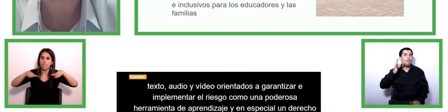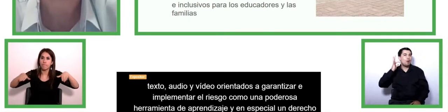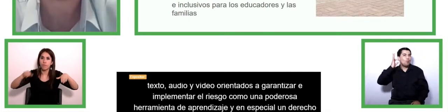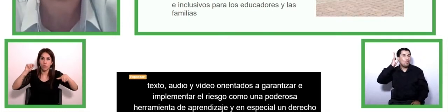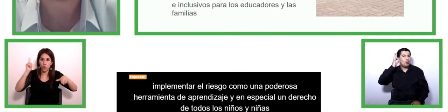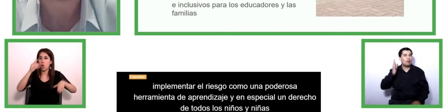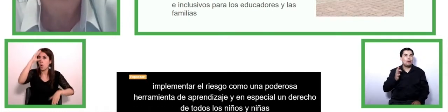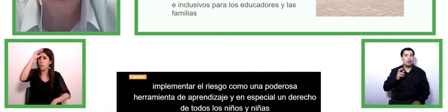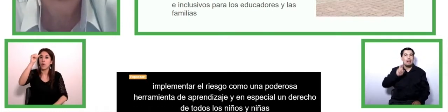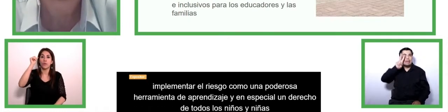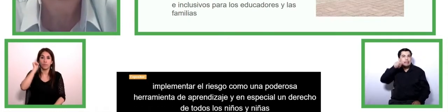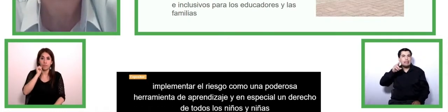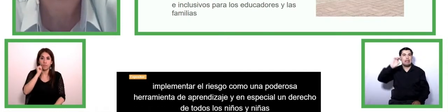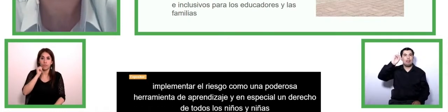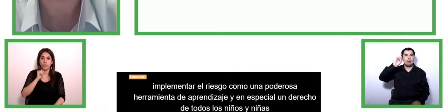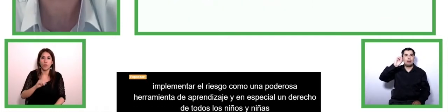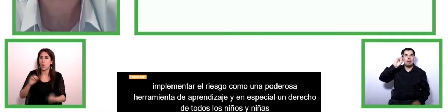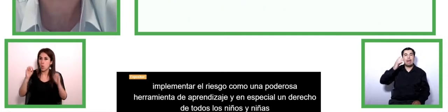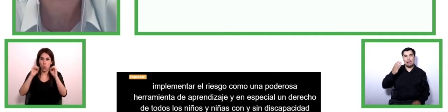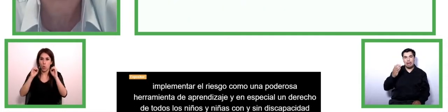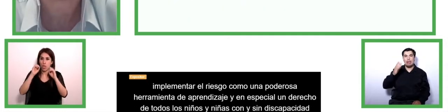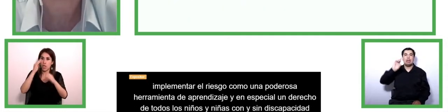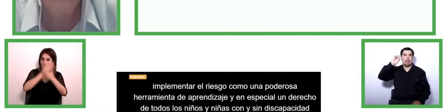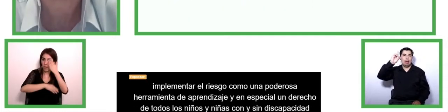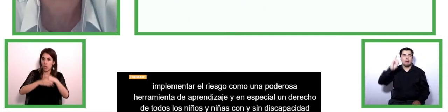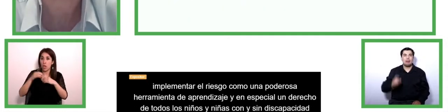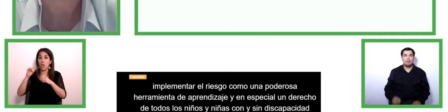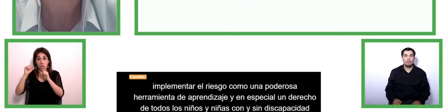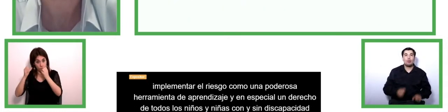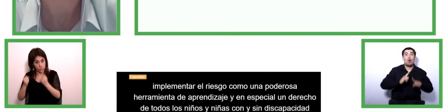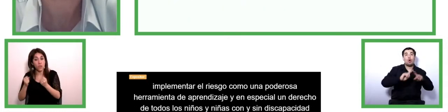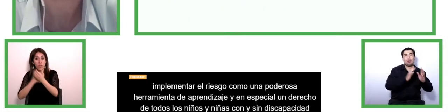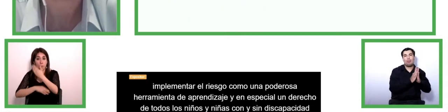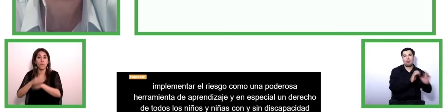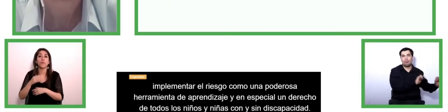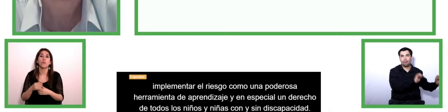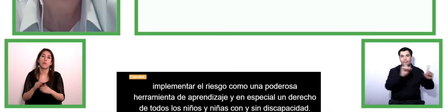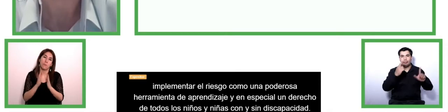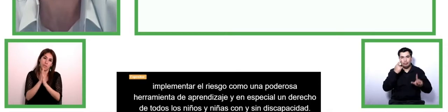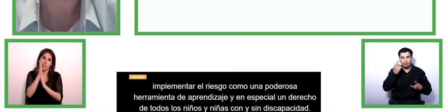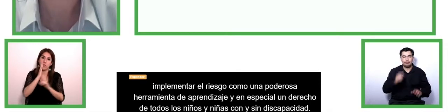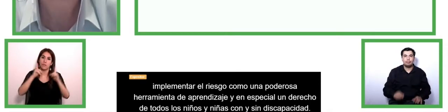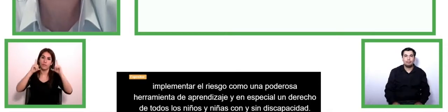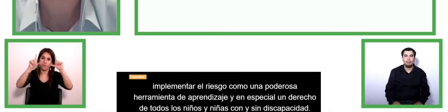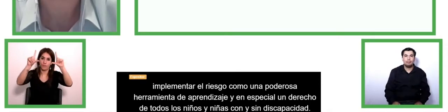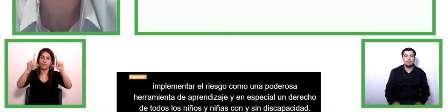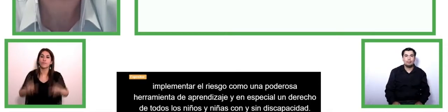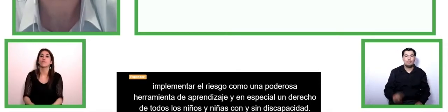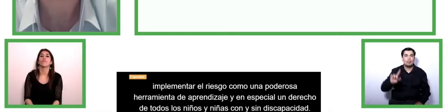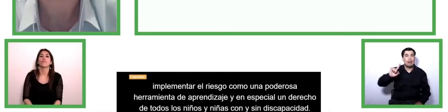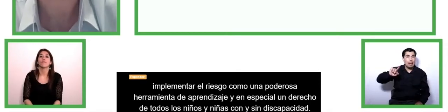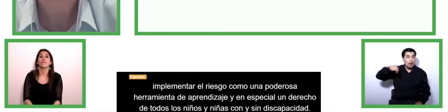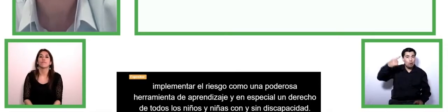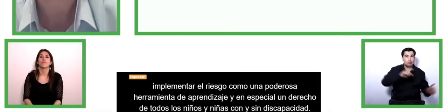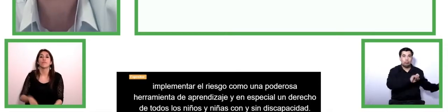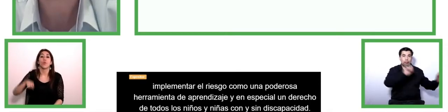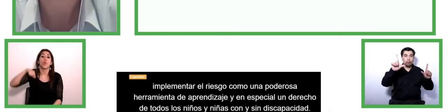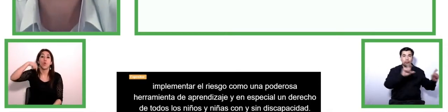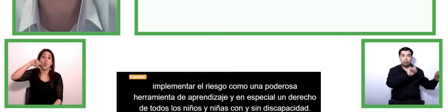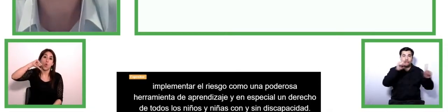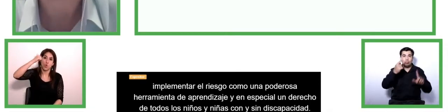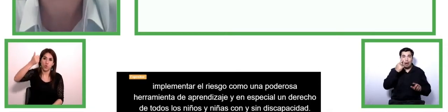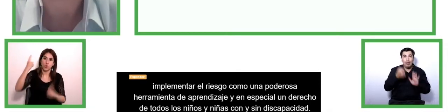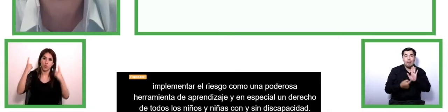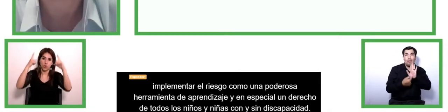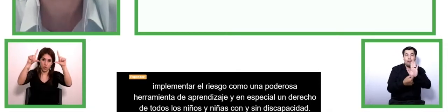niñas con y sin discapacidades. Slide siguiente, por favor. En los próximos slides tendremos el placer